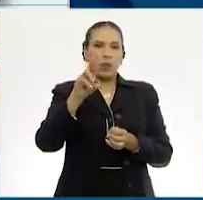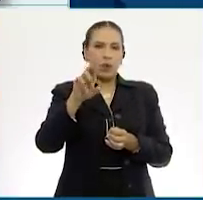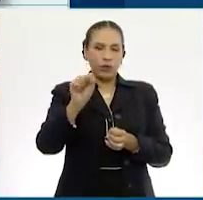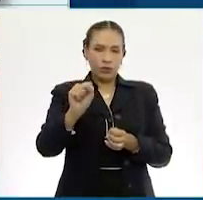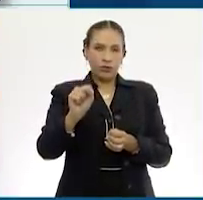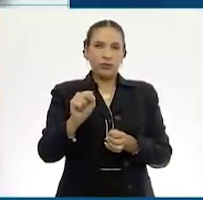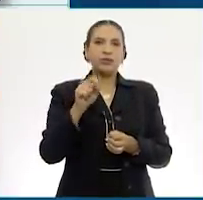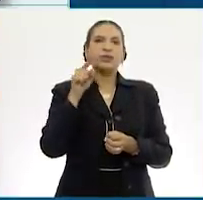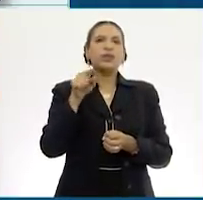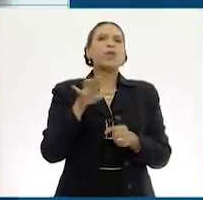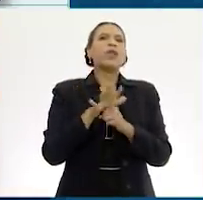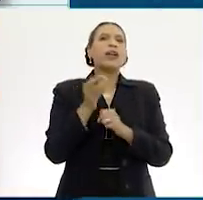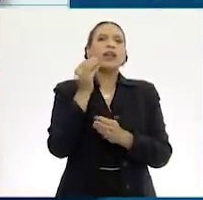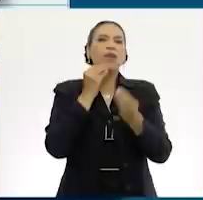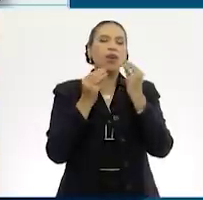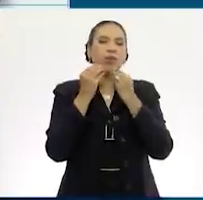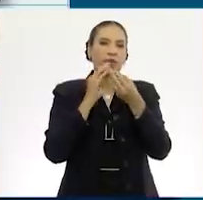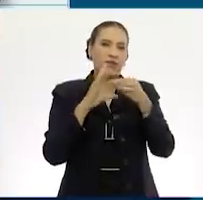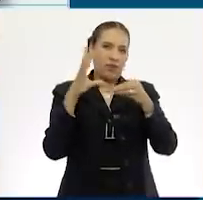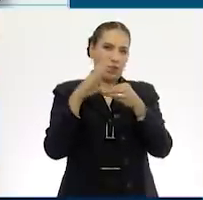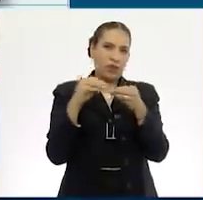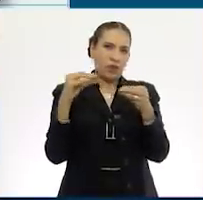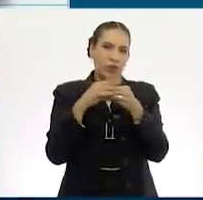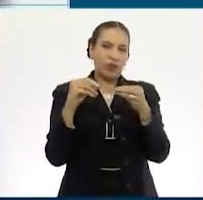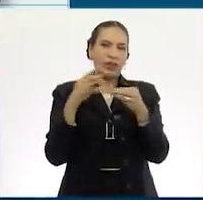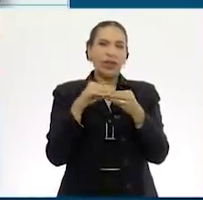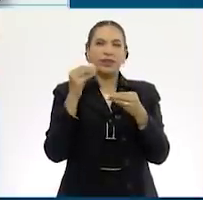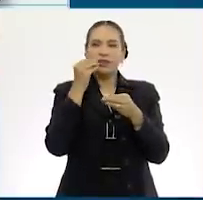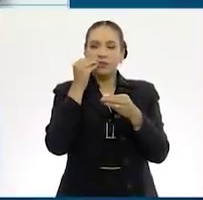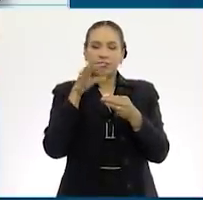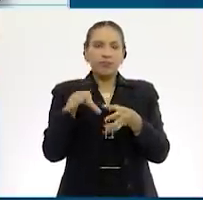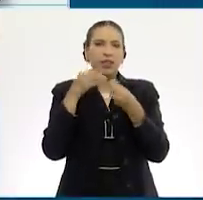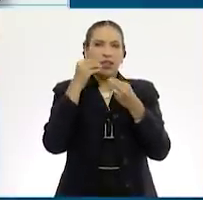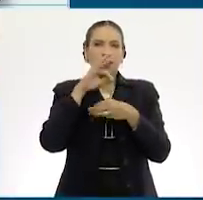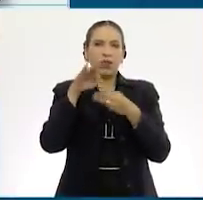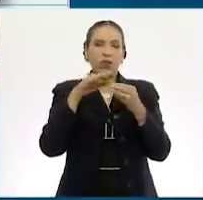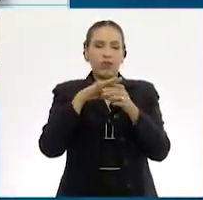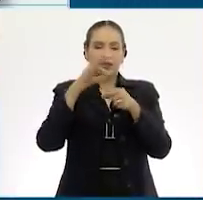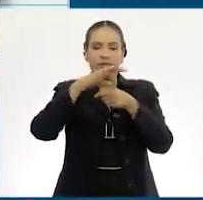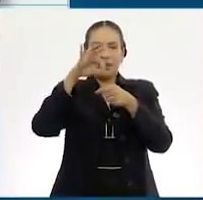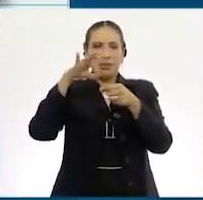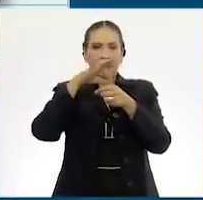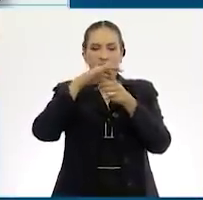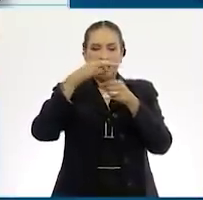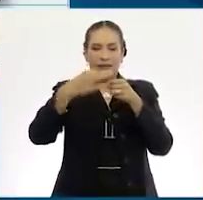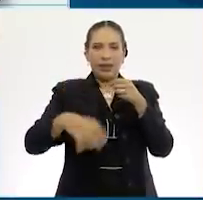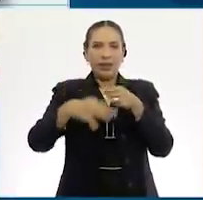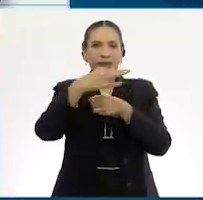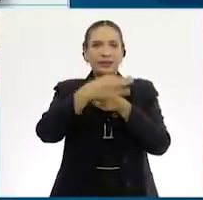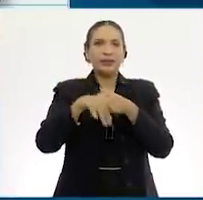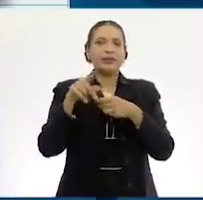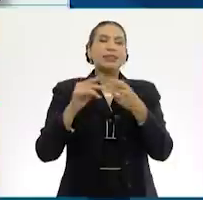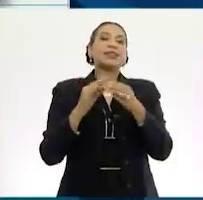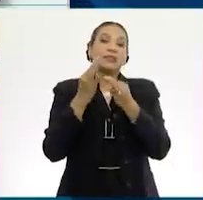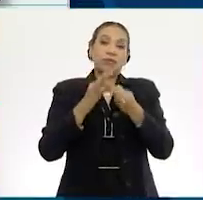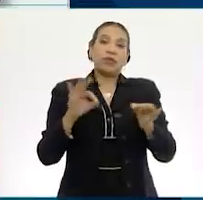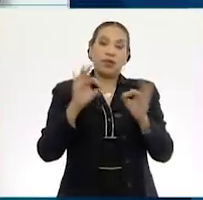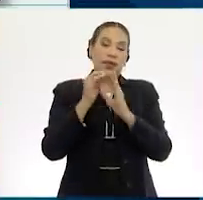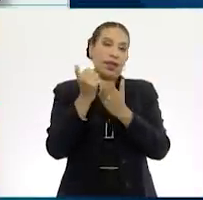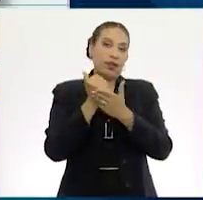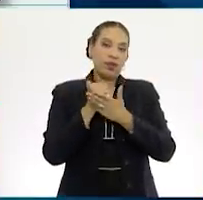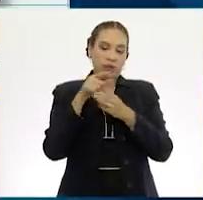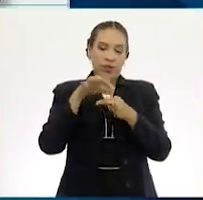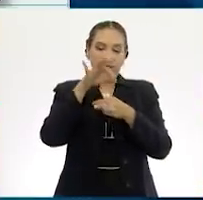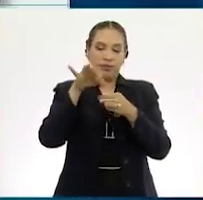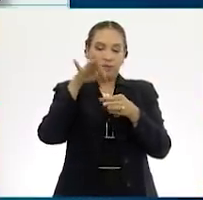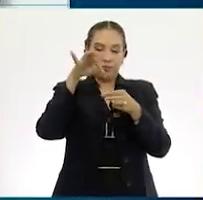Frugívoros son aquellos que se alimentan de fruta y consumen la pulpa y dejan caer las semillas. Muy importante, acuérdense que ellos nos ayudan mucho. Estas